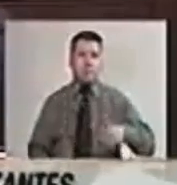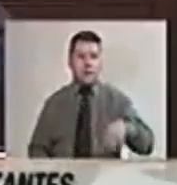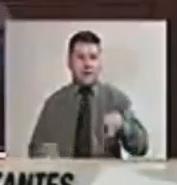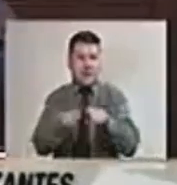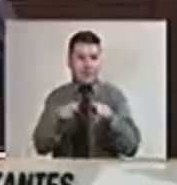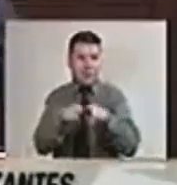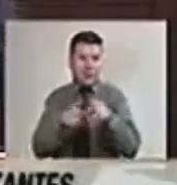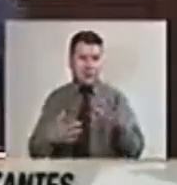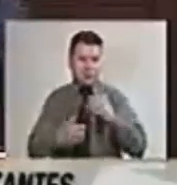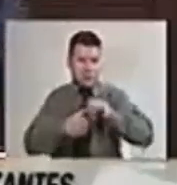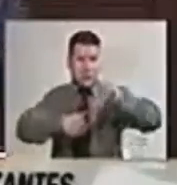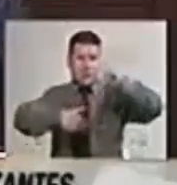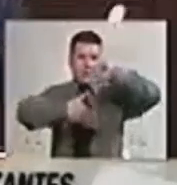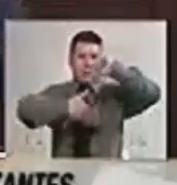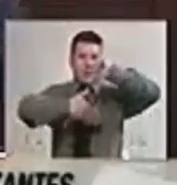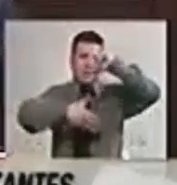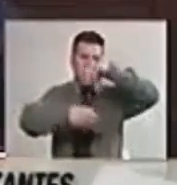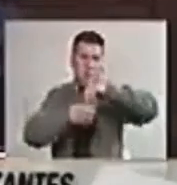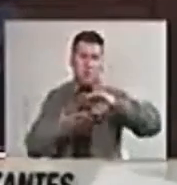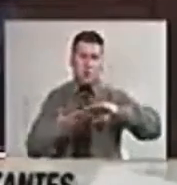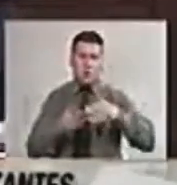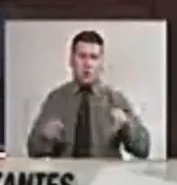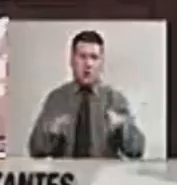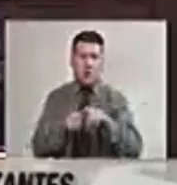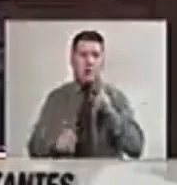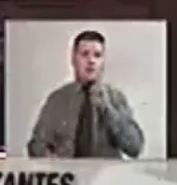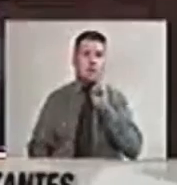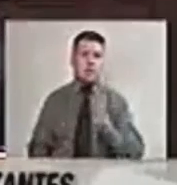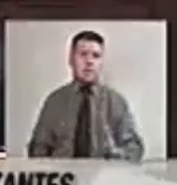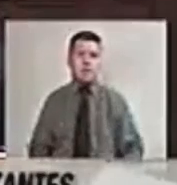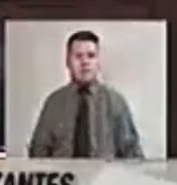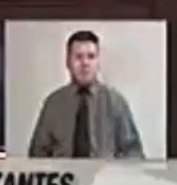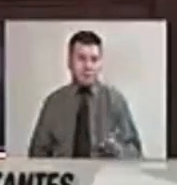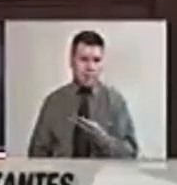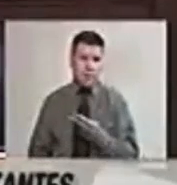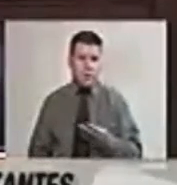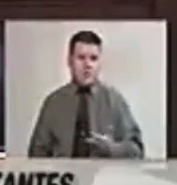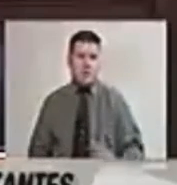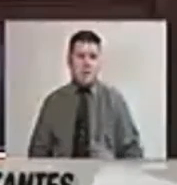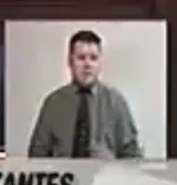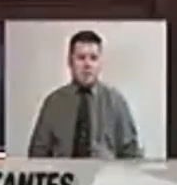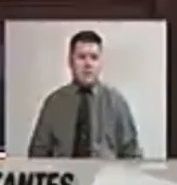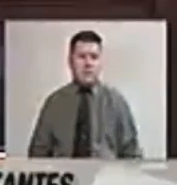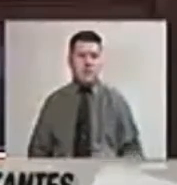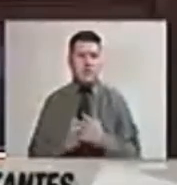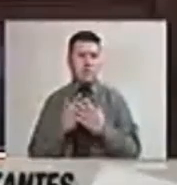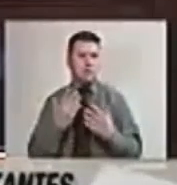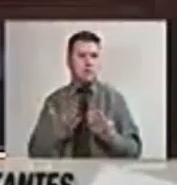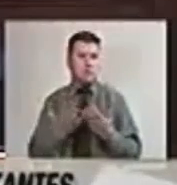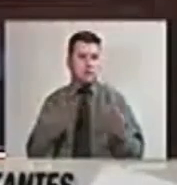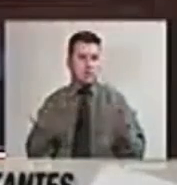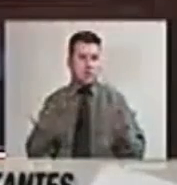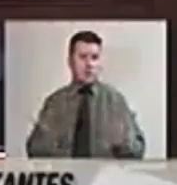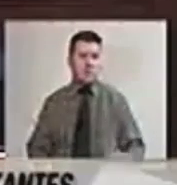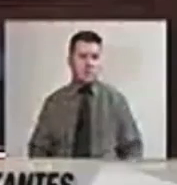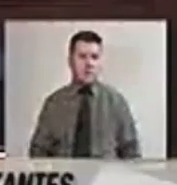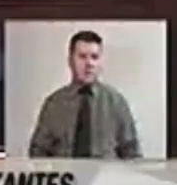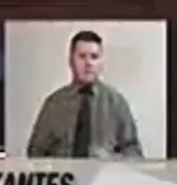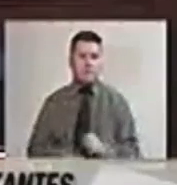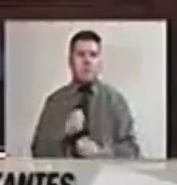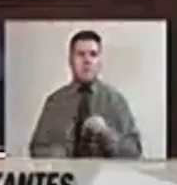hermanos latinoamericanos, como pueblos hermanos que nos corre sangre de independencia